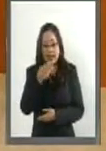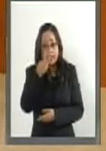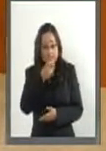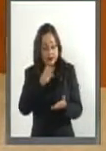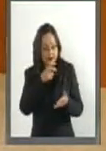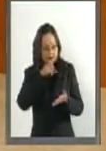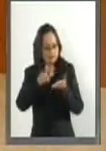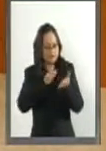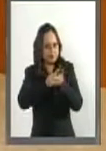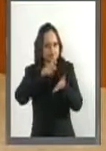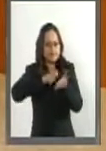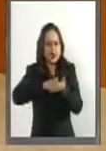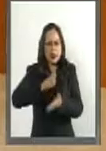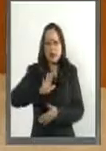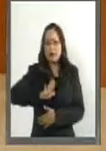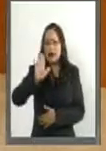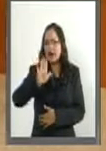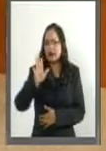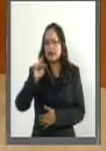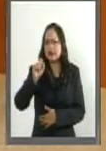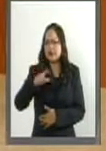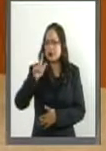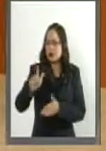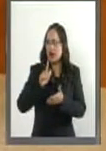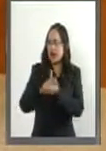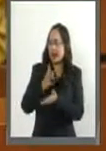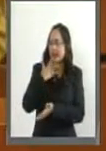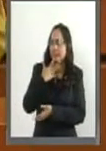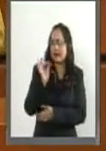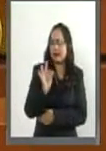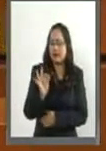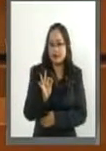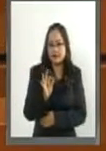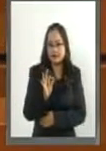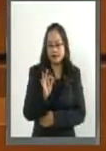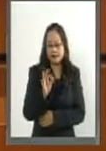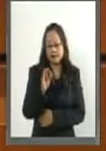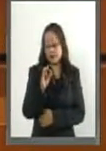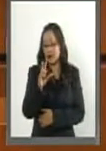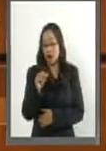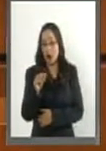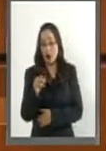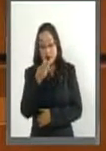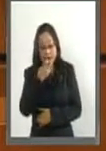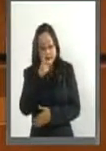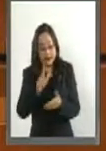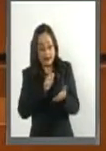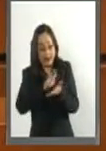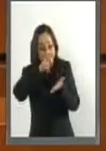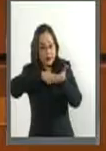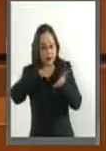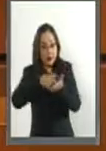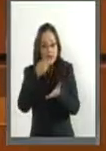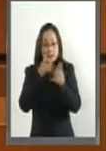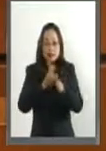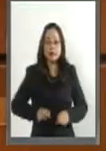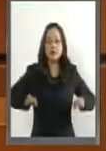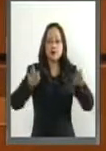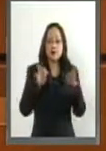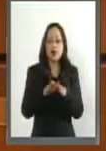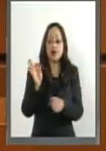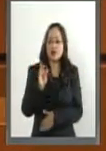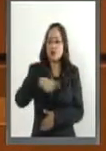puede resultar o parecer una reforma mínima, pero es muy importante. Quizás no todos ustedes